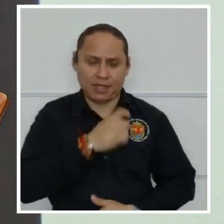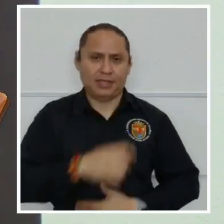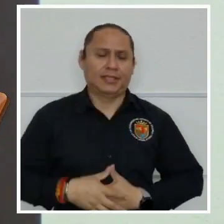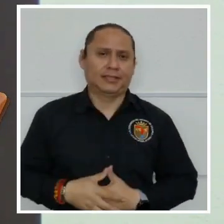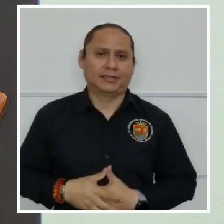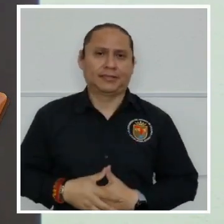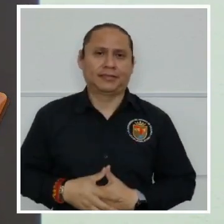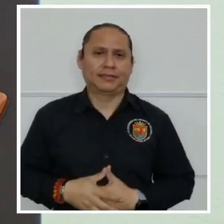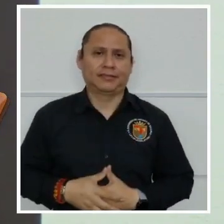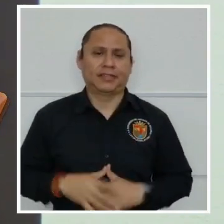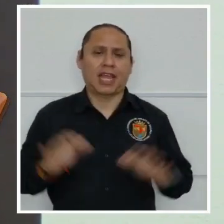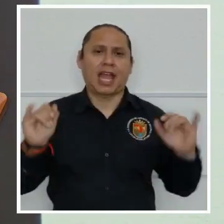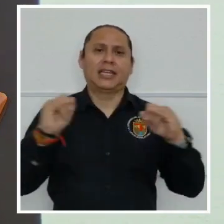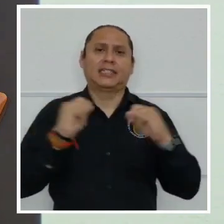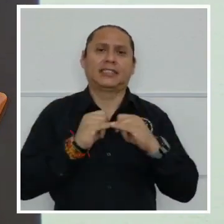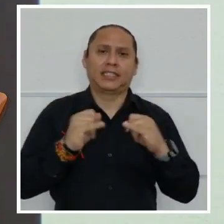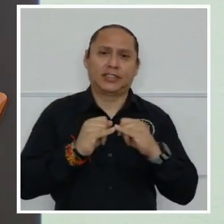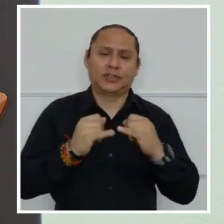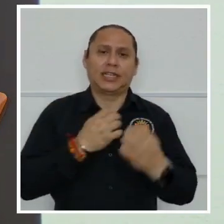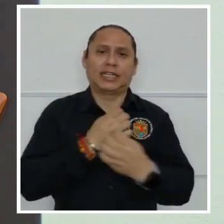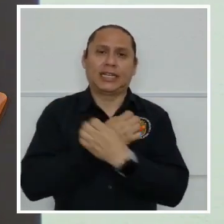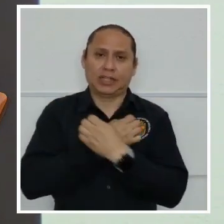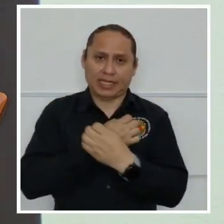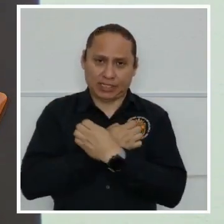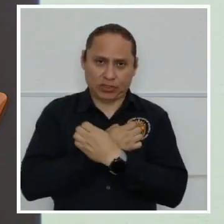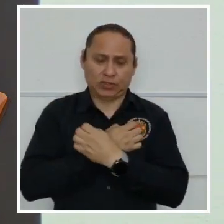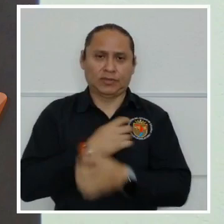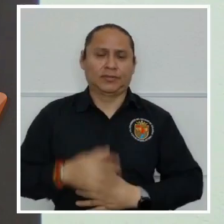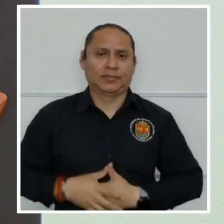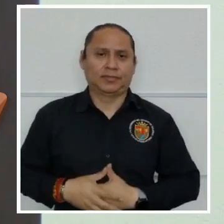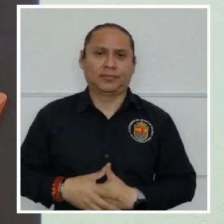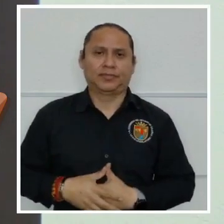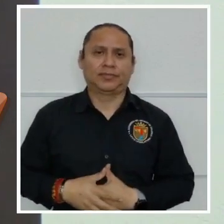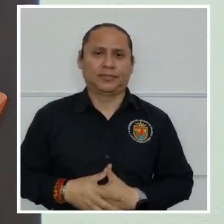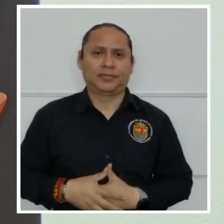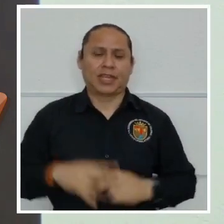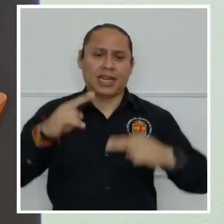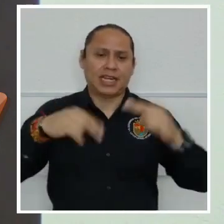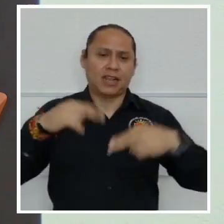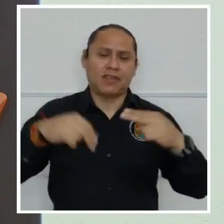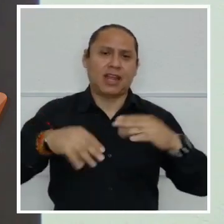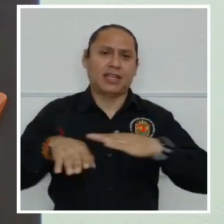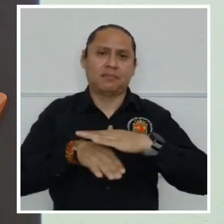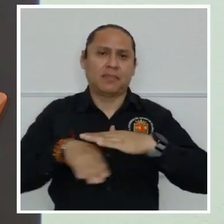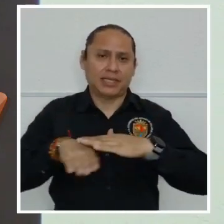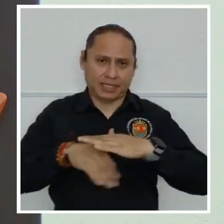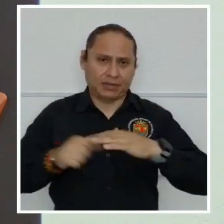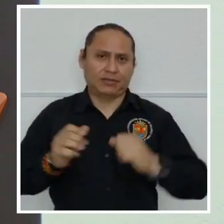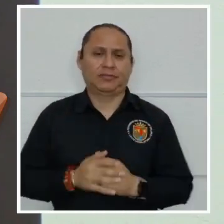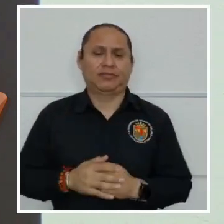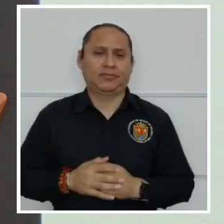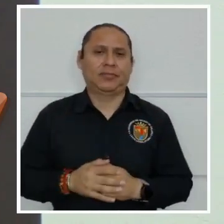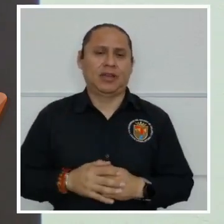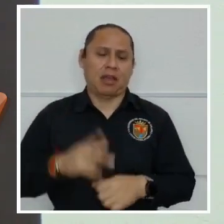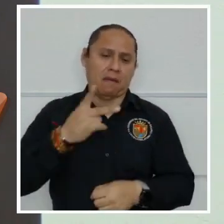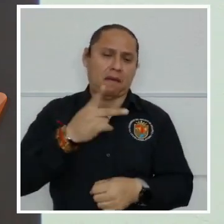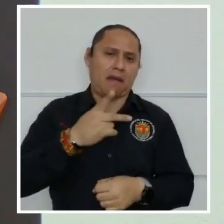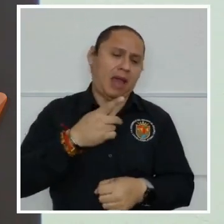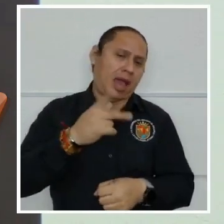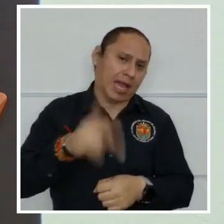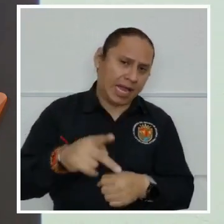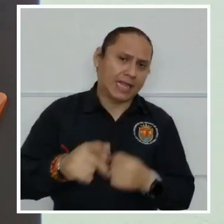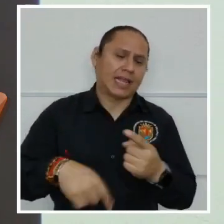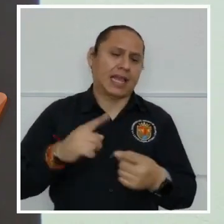alcantarillado las instituciones educativas públicas de los niveles básico, medio superior